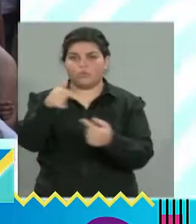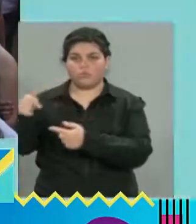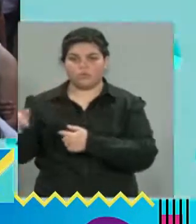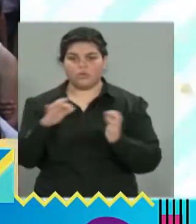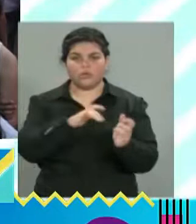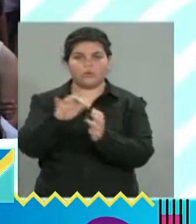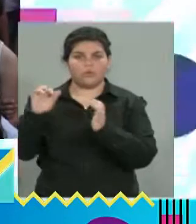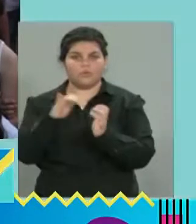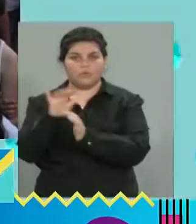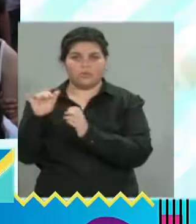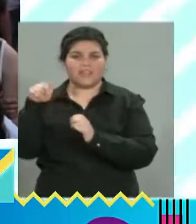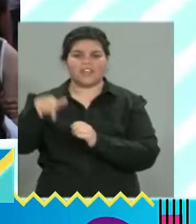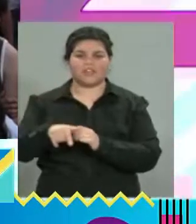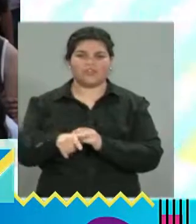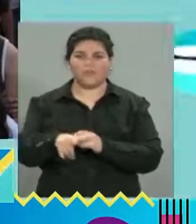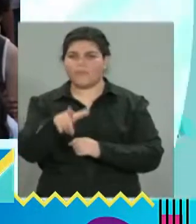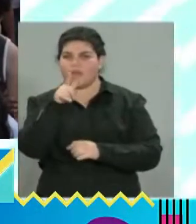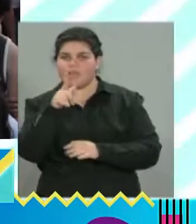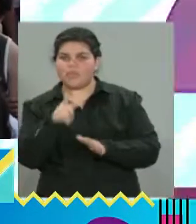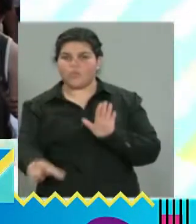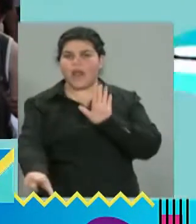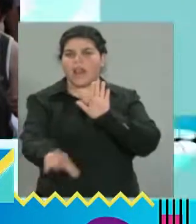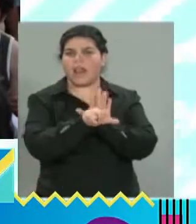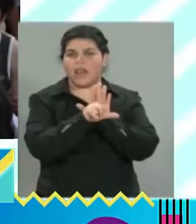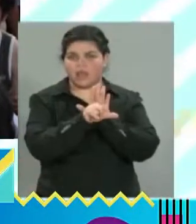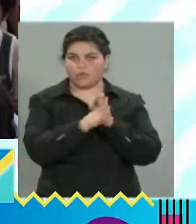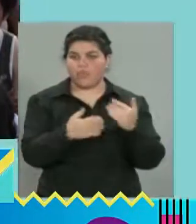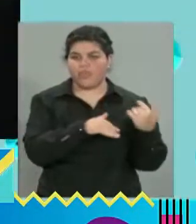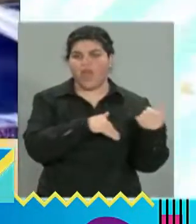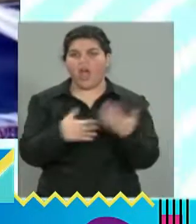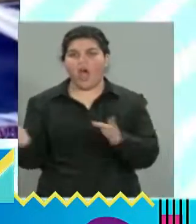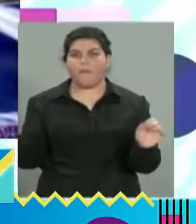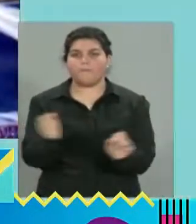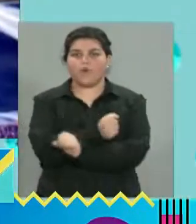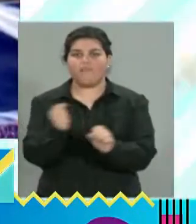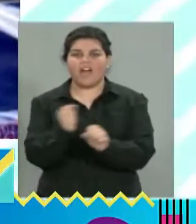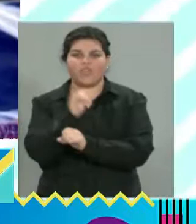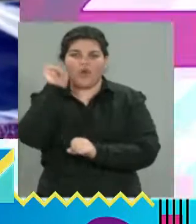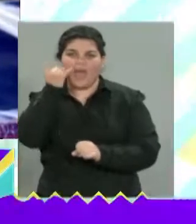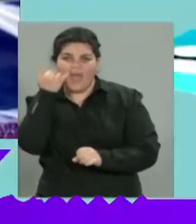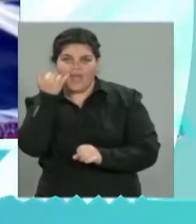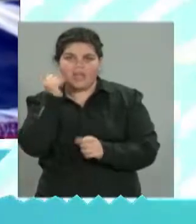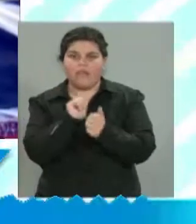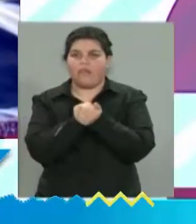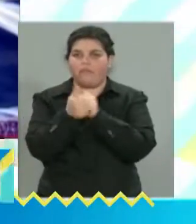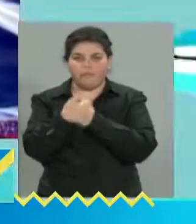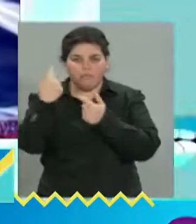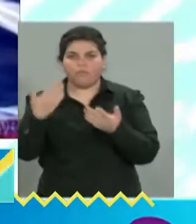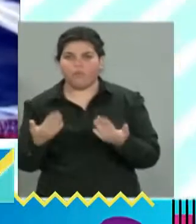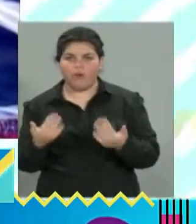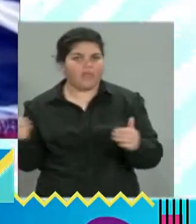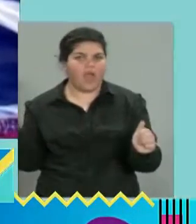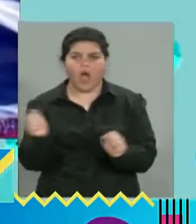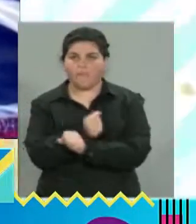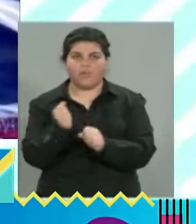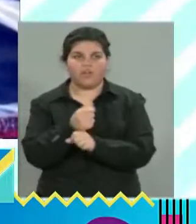Era virtualmente como una legalización de la homosexualidad, claro, se vivía. Sí. O sea, ese era el debate en realidad. Por fuera del matrimonio ya